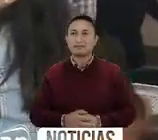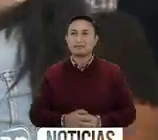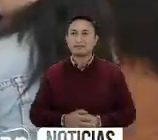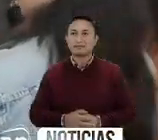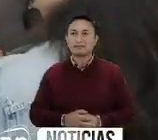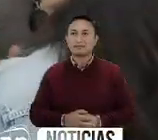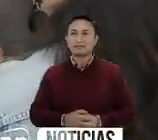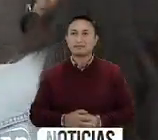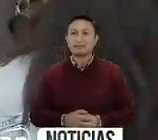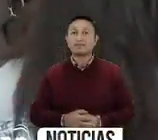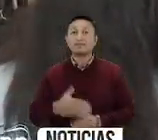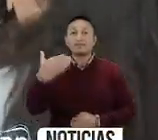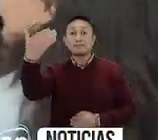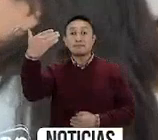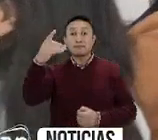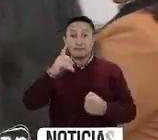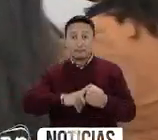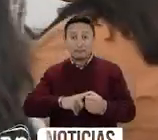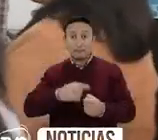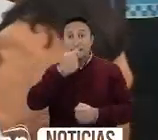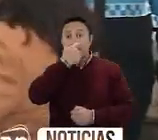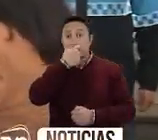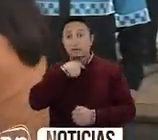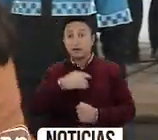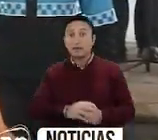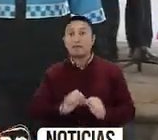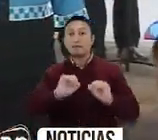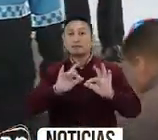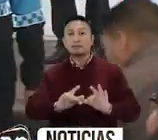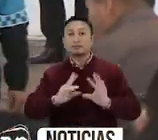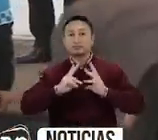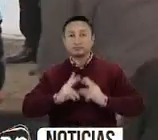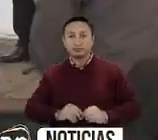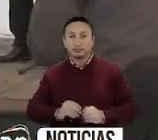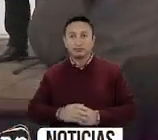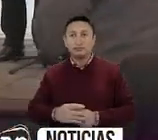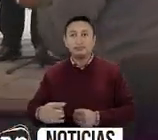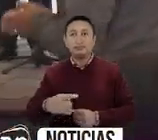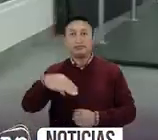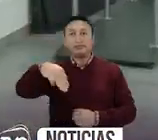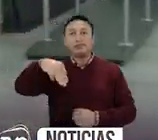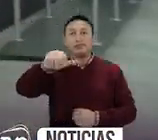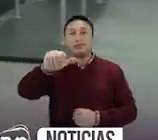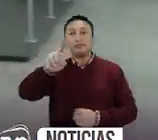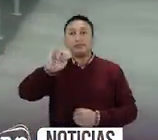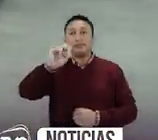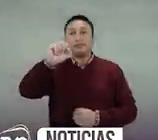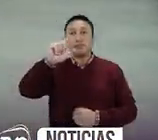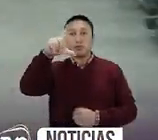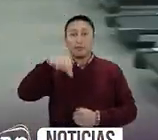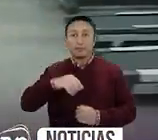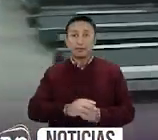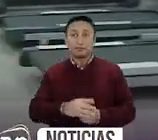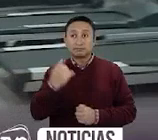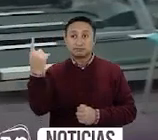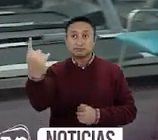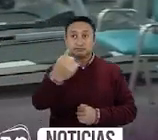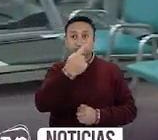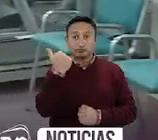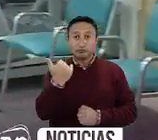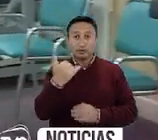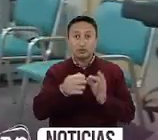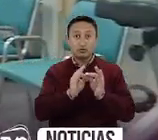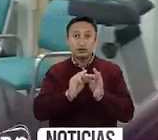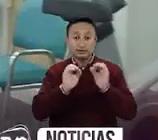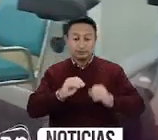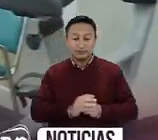Fue de la mano del alcalde de Quito, Pavel Muñoz, y de la secretaria de Salud del Cabildo, Marisol Ruilova, que recorrimos las áreas repotenciadas